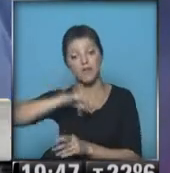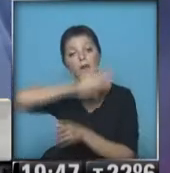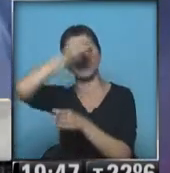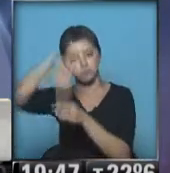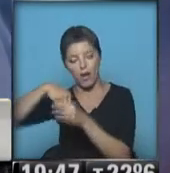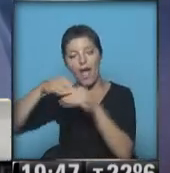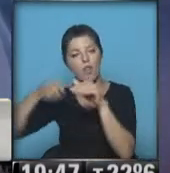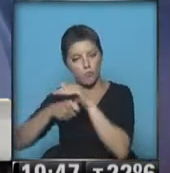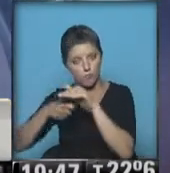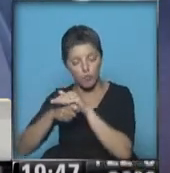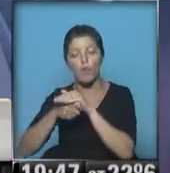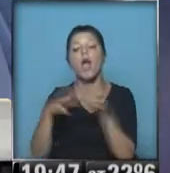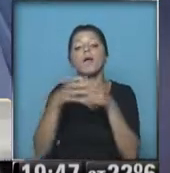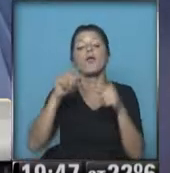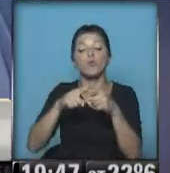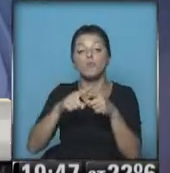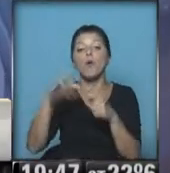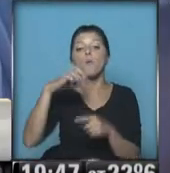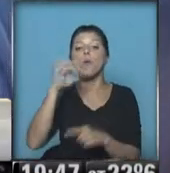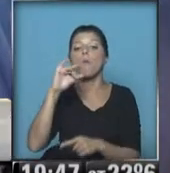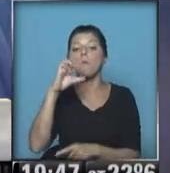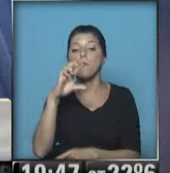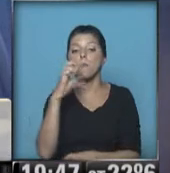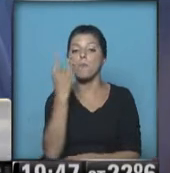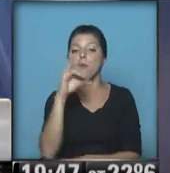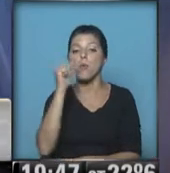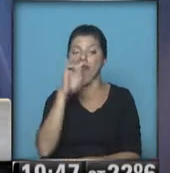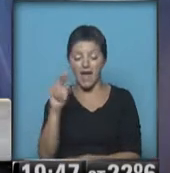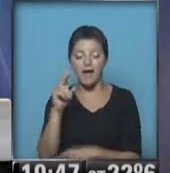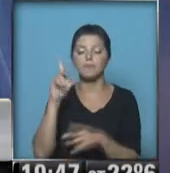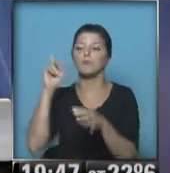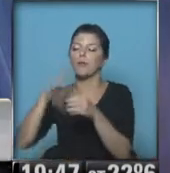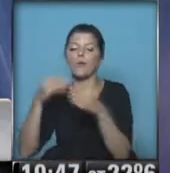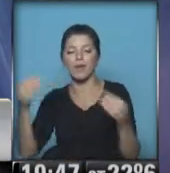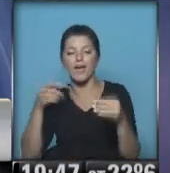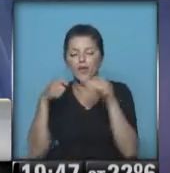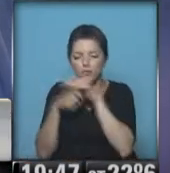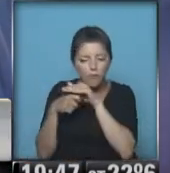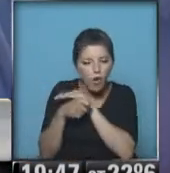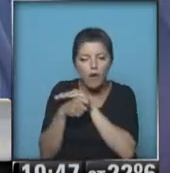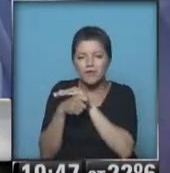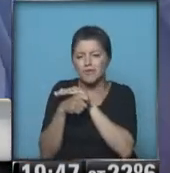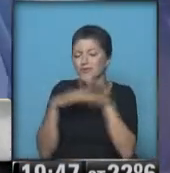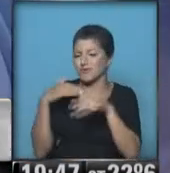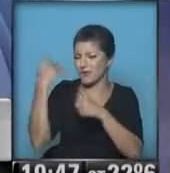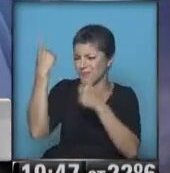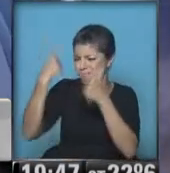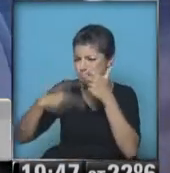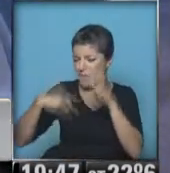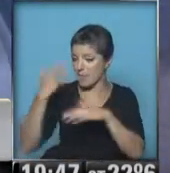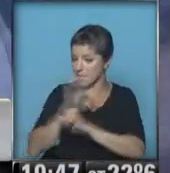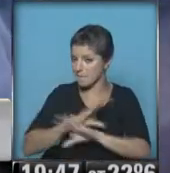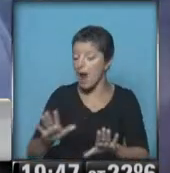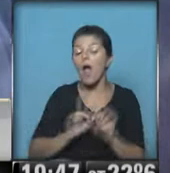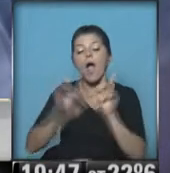parte de la dirigencia del Partido Popular, que tenía que ver con sobornos, dádivas, un complejo entramado de corrupción. Claro que muchos